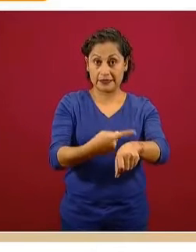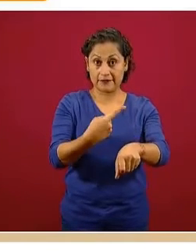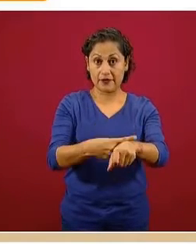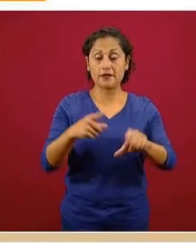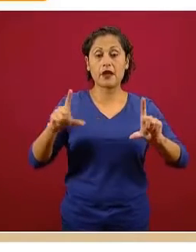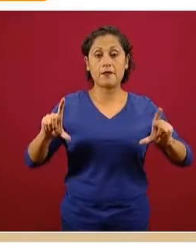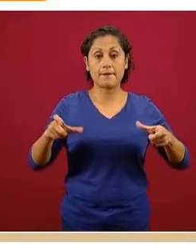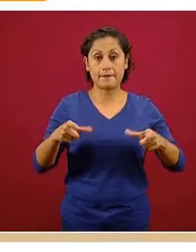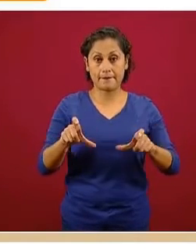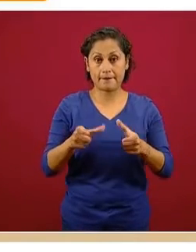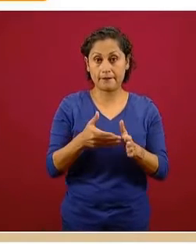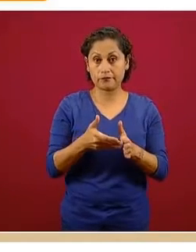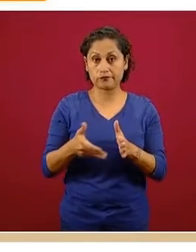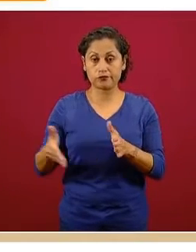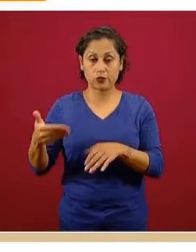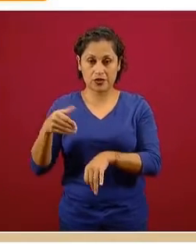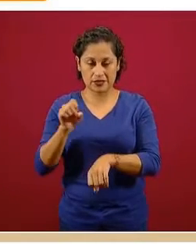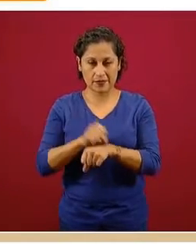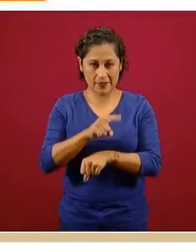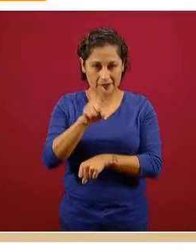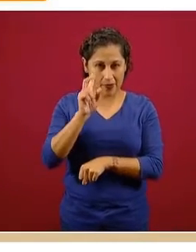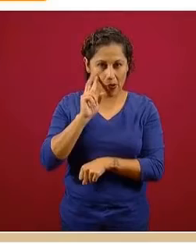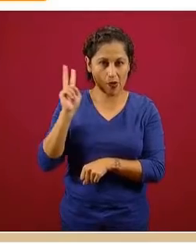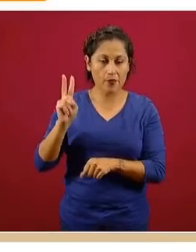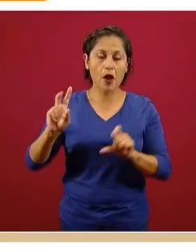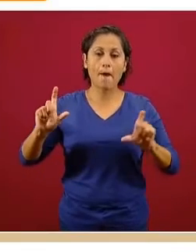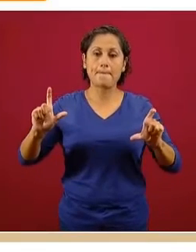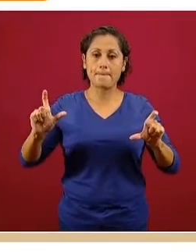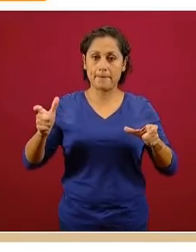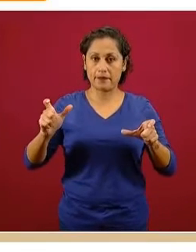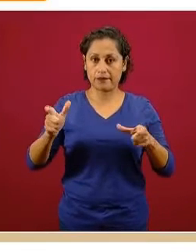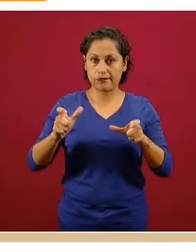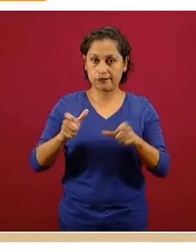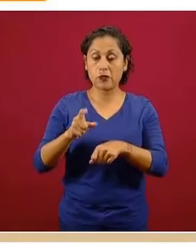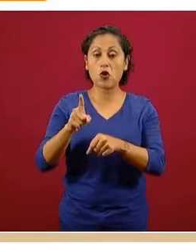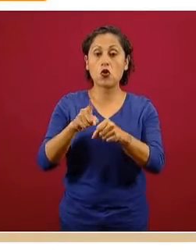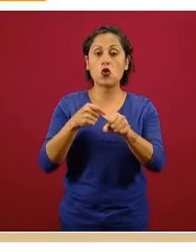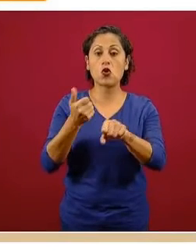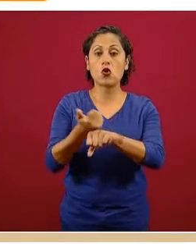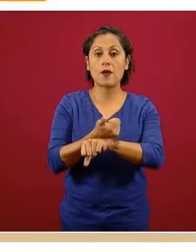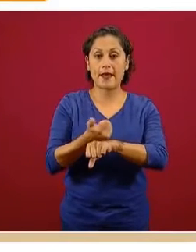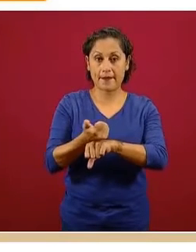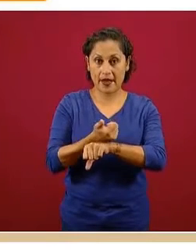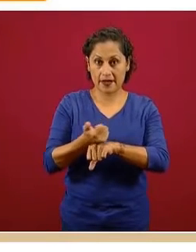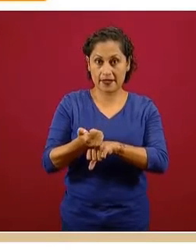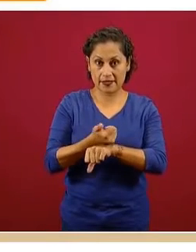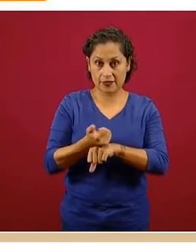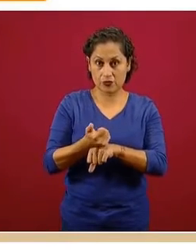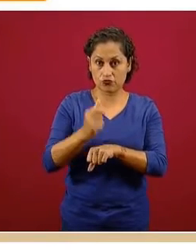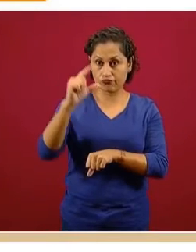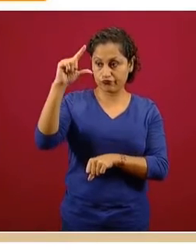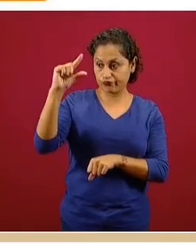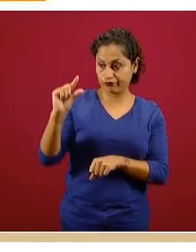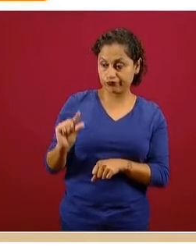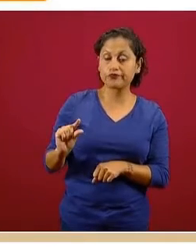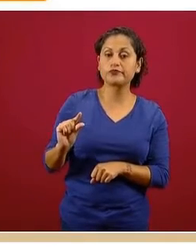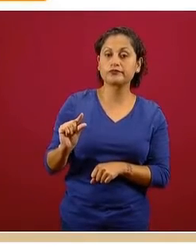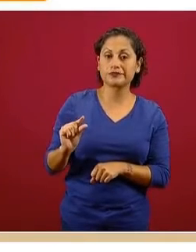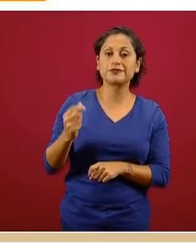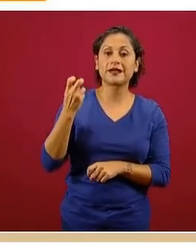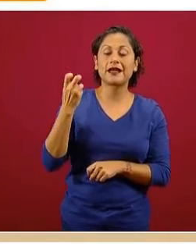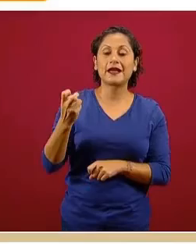Conforme pasa la semana, habrán notado que se reduce la zona amarilla, que es lo que se refiere al número